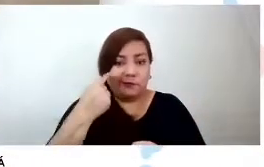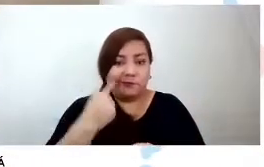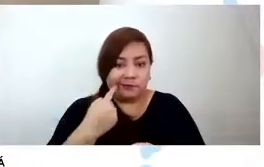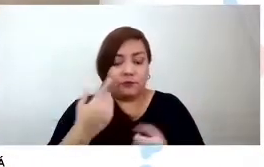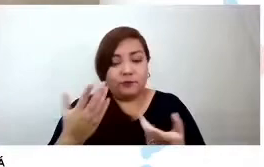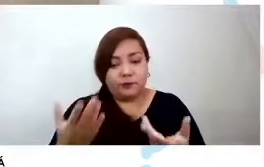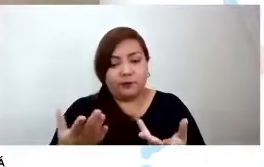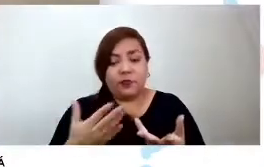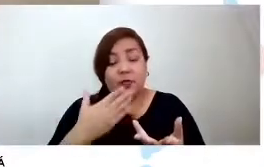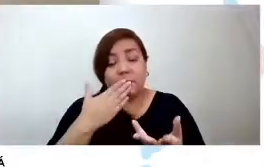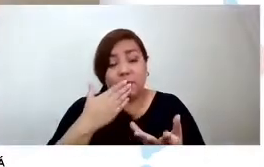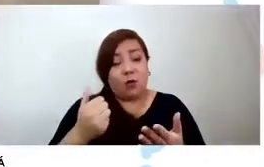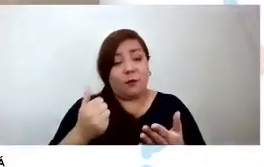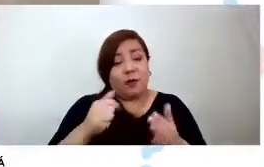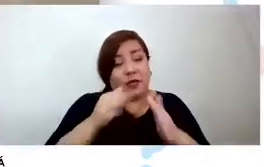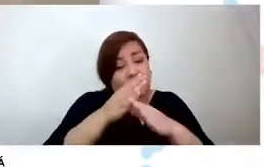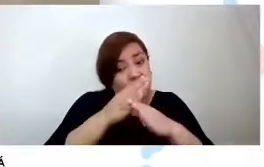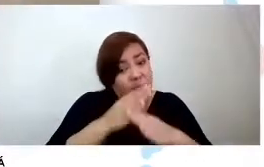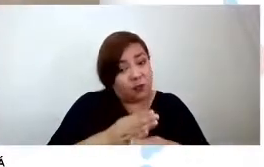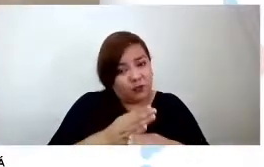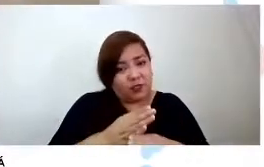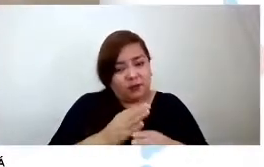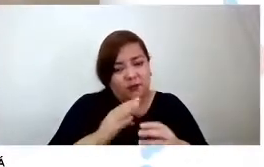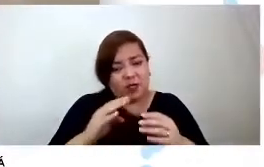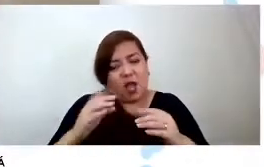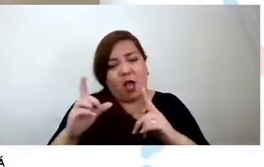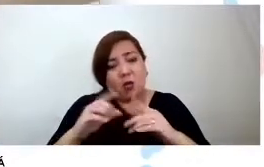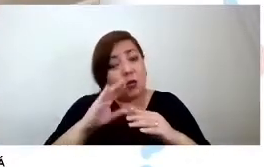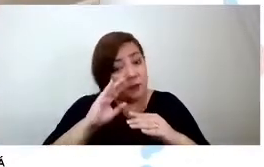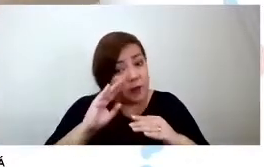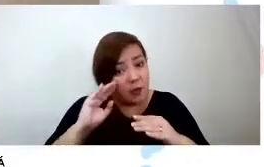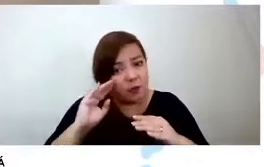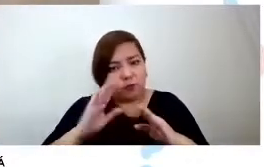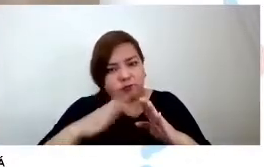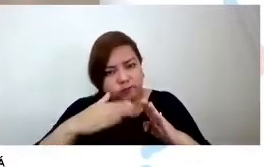Entonces, con la intención de que se mantuviera, lo limpiamos